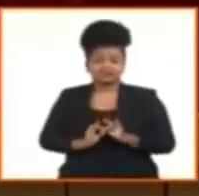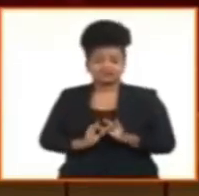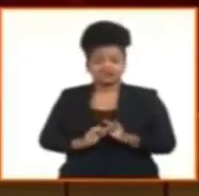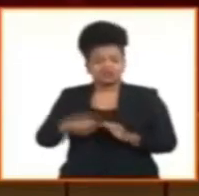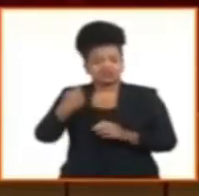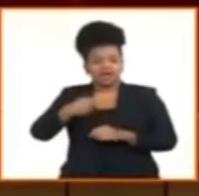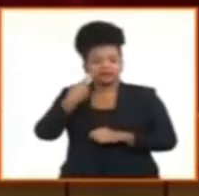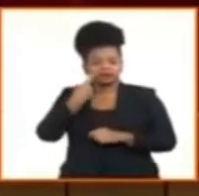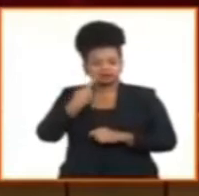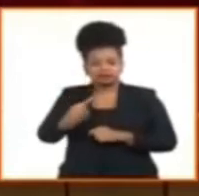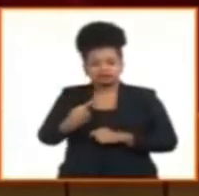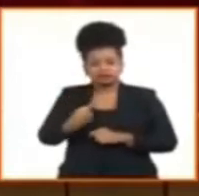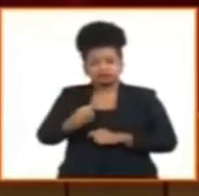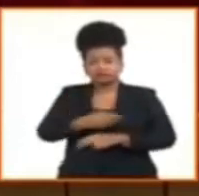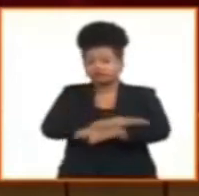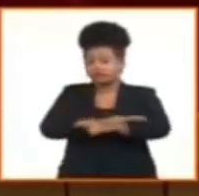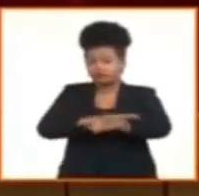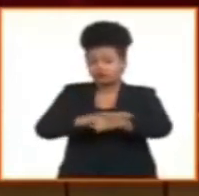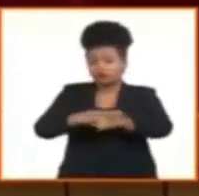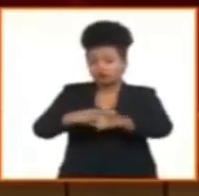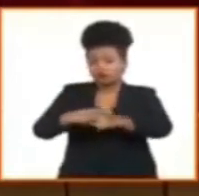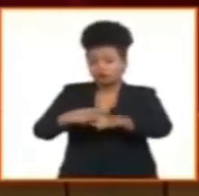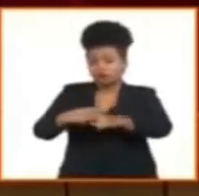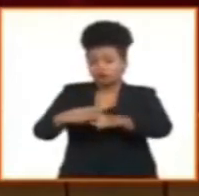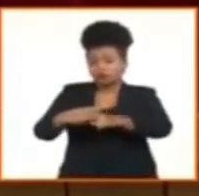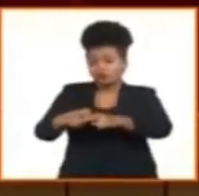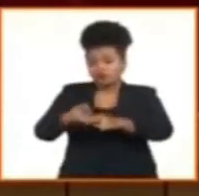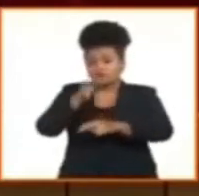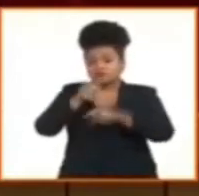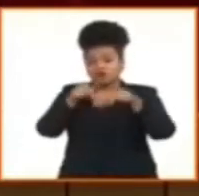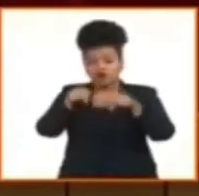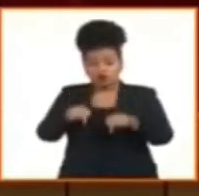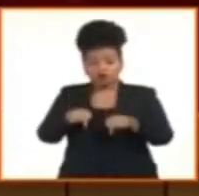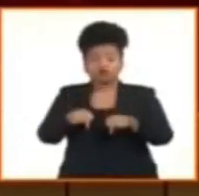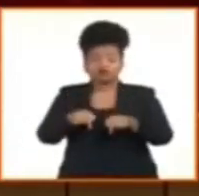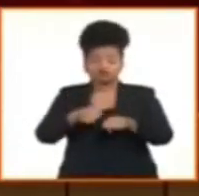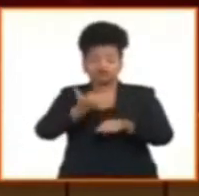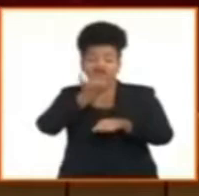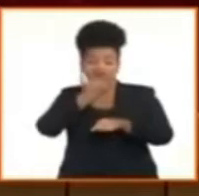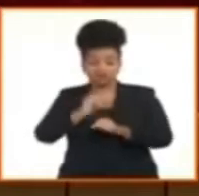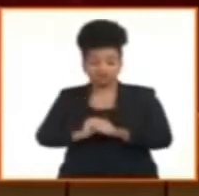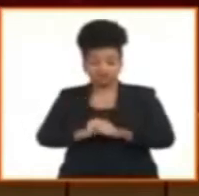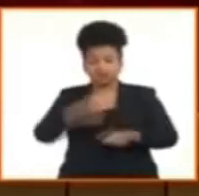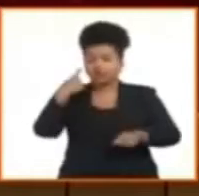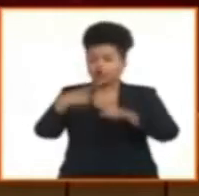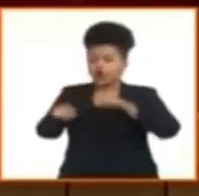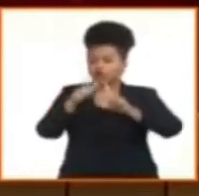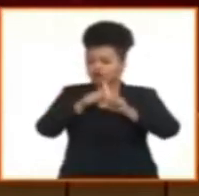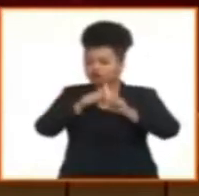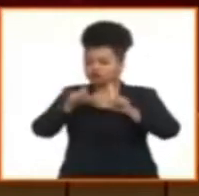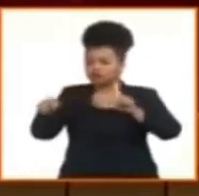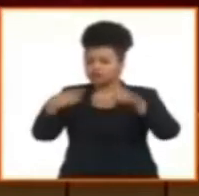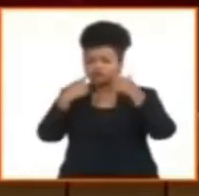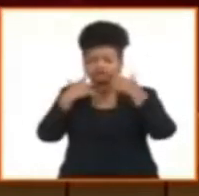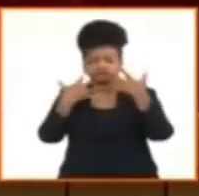raíces históricas y las condiciones que han conducido a la actual situación. Otro tema y otro elemento que bien ustedes han